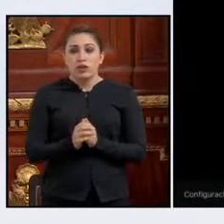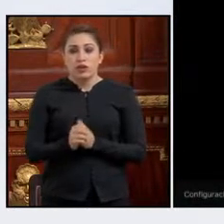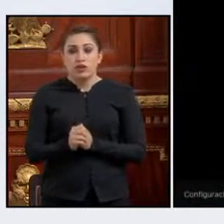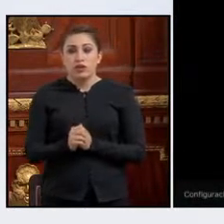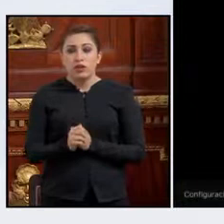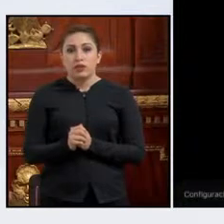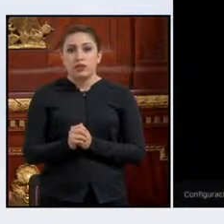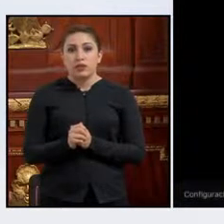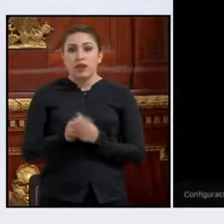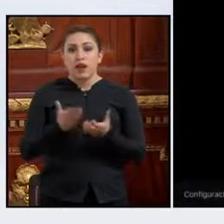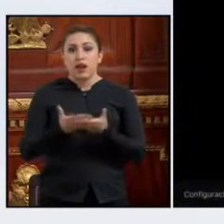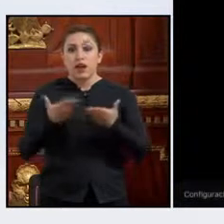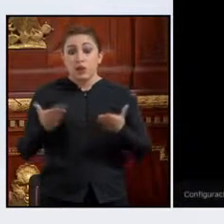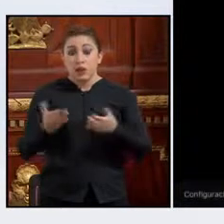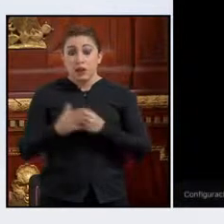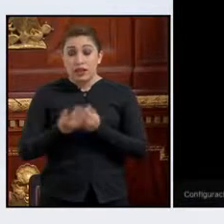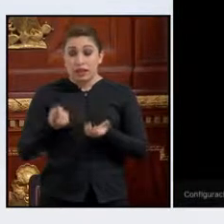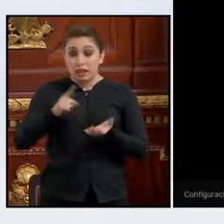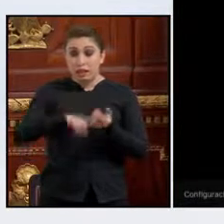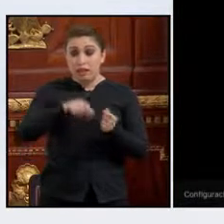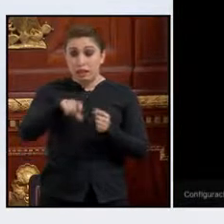normativa que nos